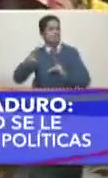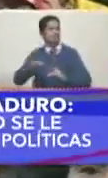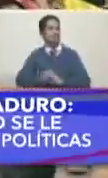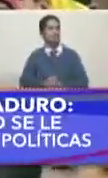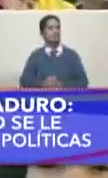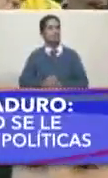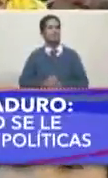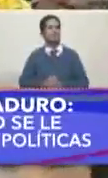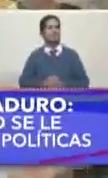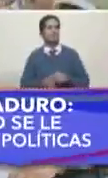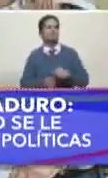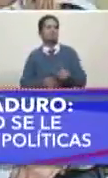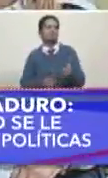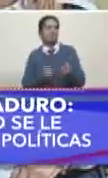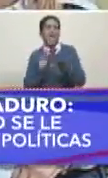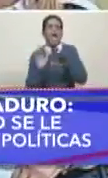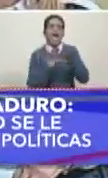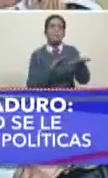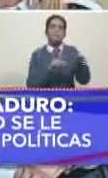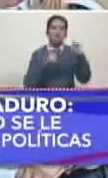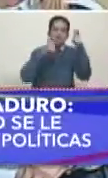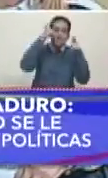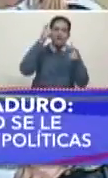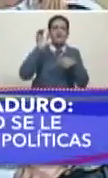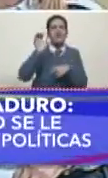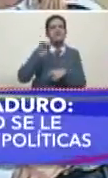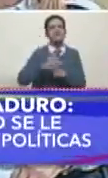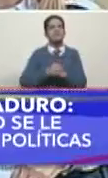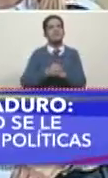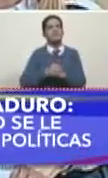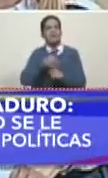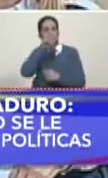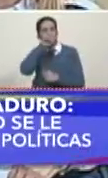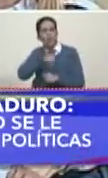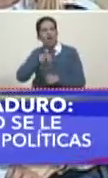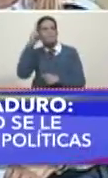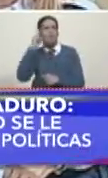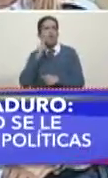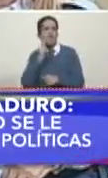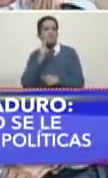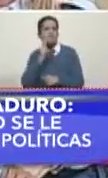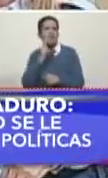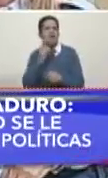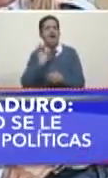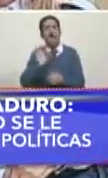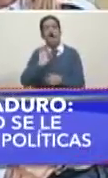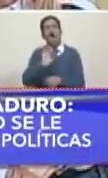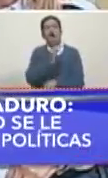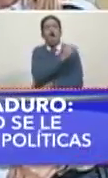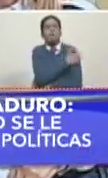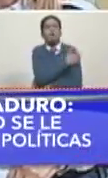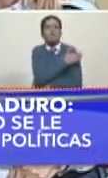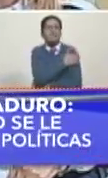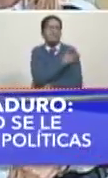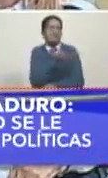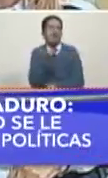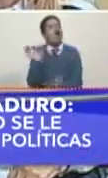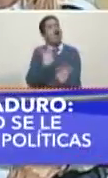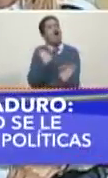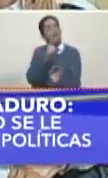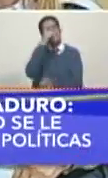Sean chavistas, sean bolivarianos. No sean chavistas o no sean nada.